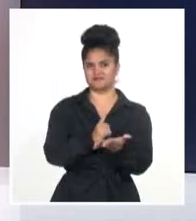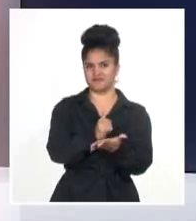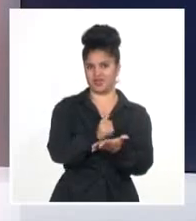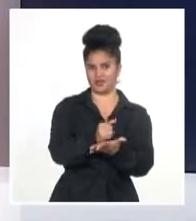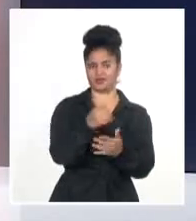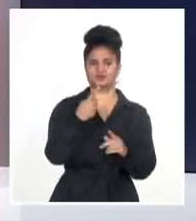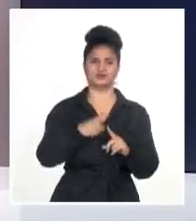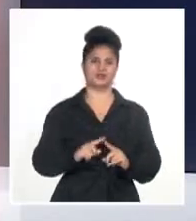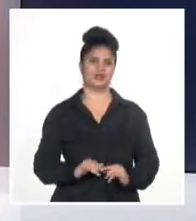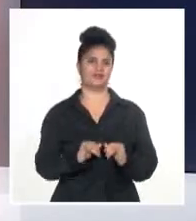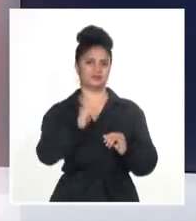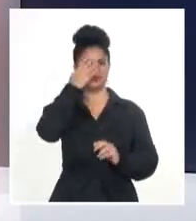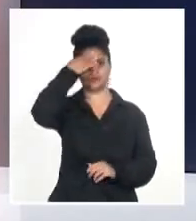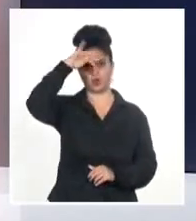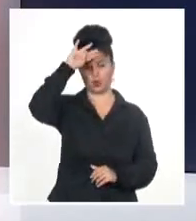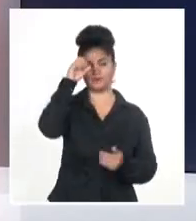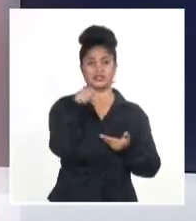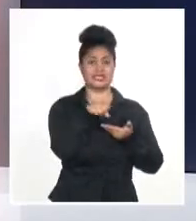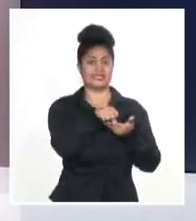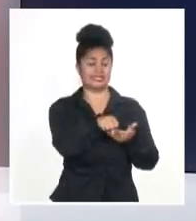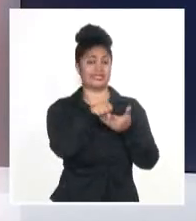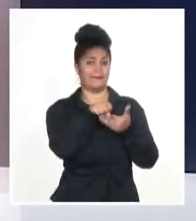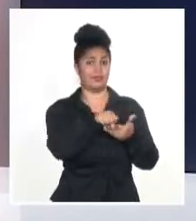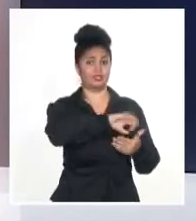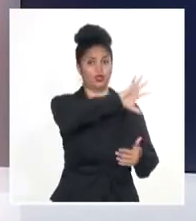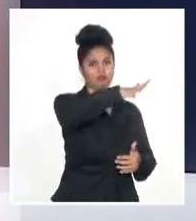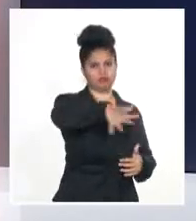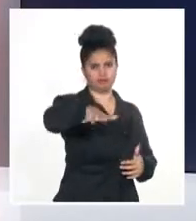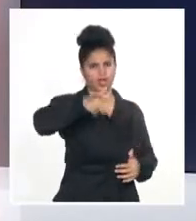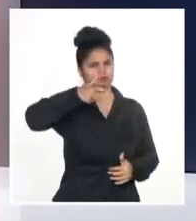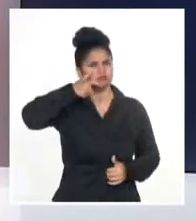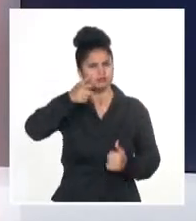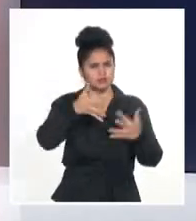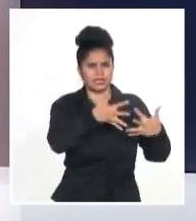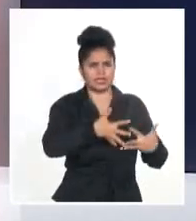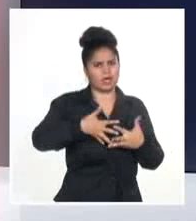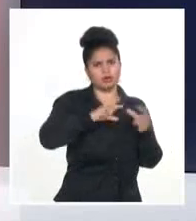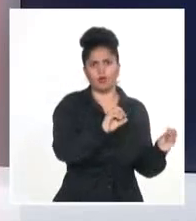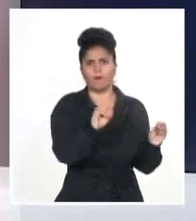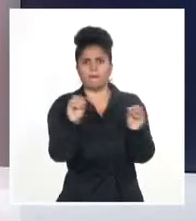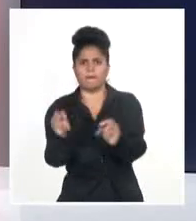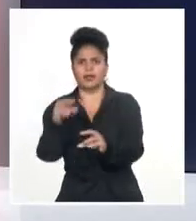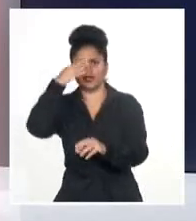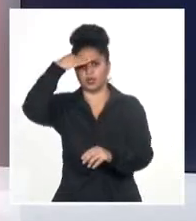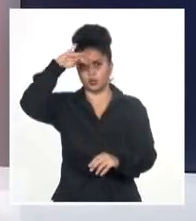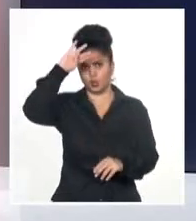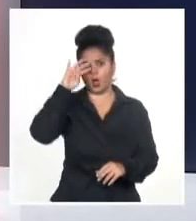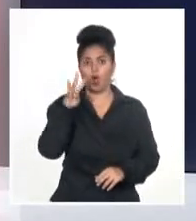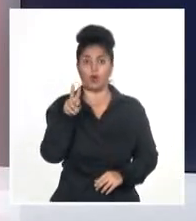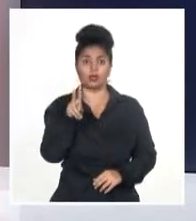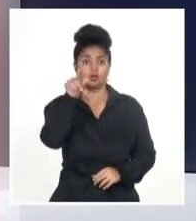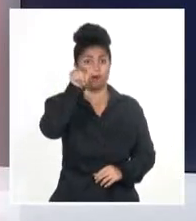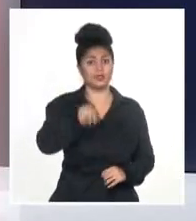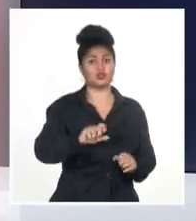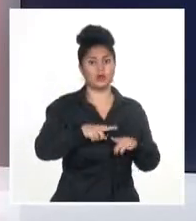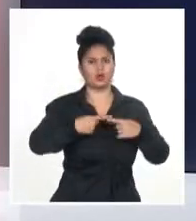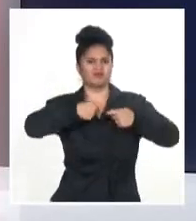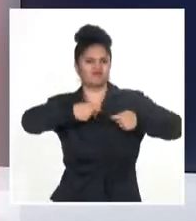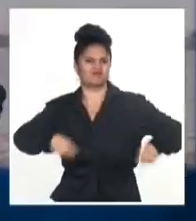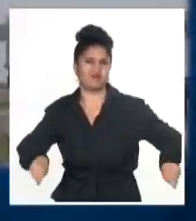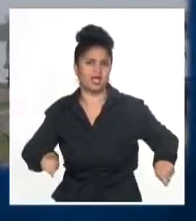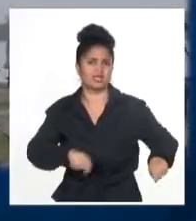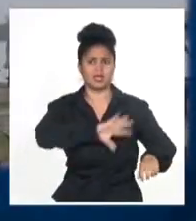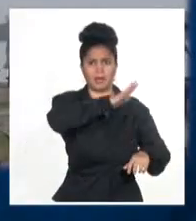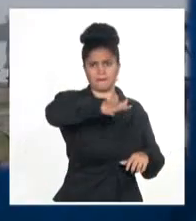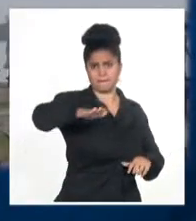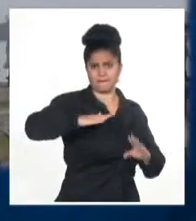Temas nacionales. El Servicio de Guardacostas de Estados Unidos devolvió a Cuba a un grupo de 42 migrantes irregulares por el puerto de Orozco en Bahía Honda, provincia